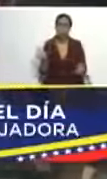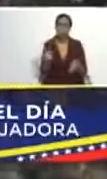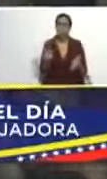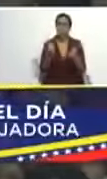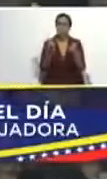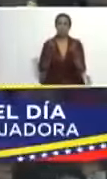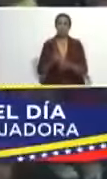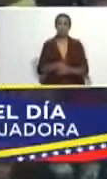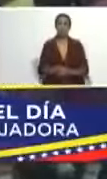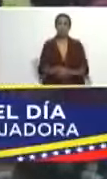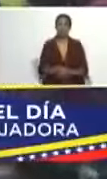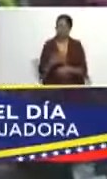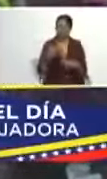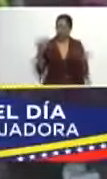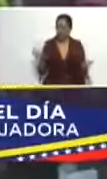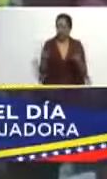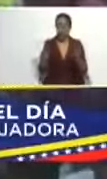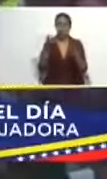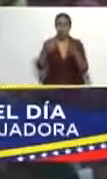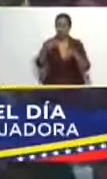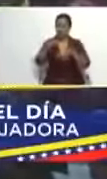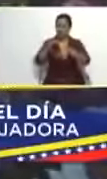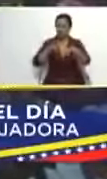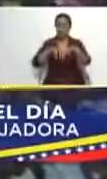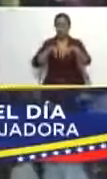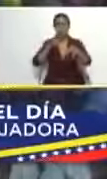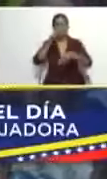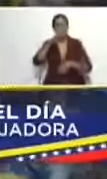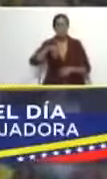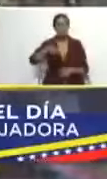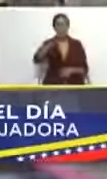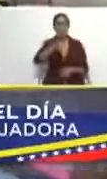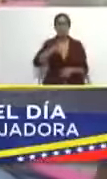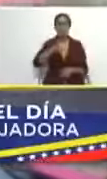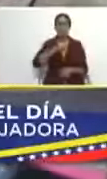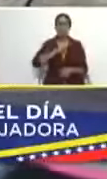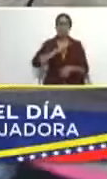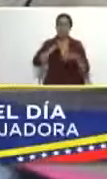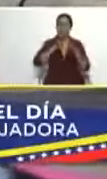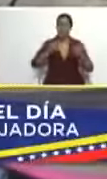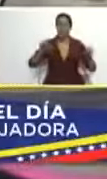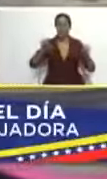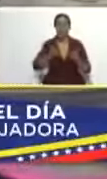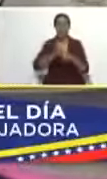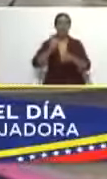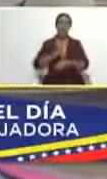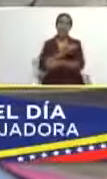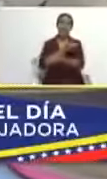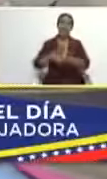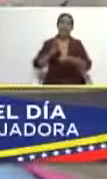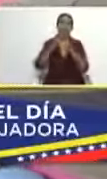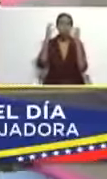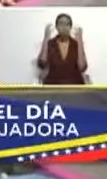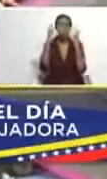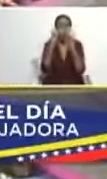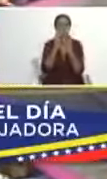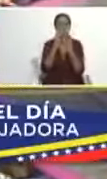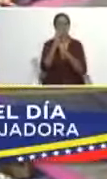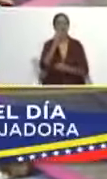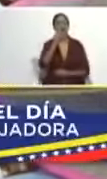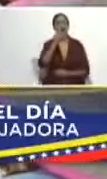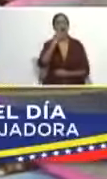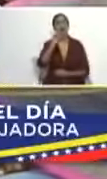vamos, vamos gente de mi tierra, como dijo nuestro padre cantor Ali Primera, vamos gente de mi